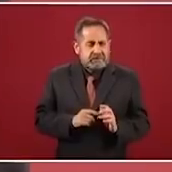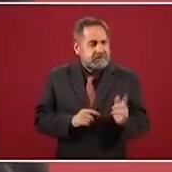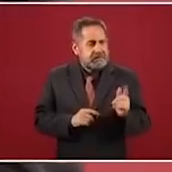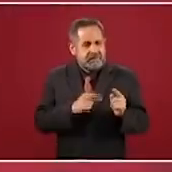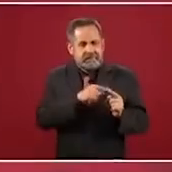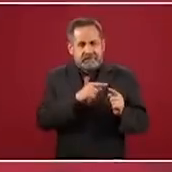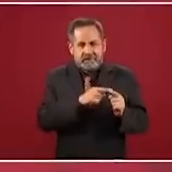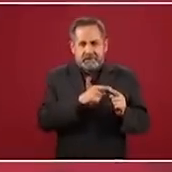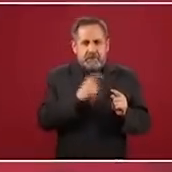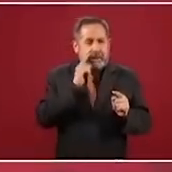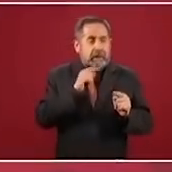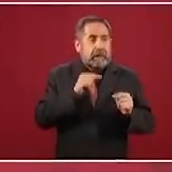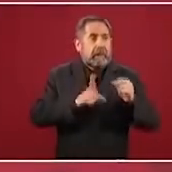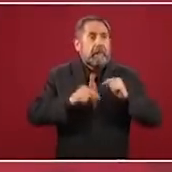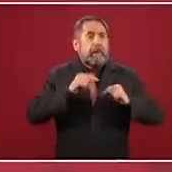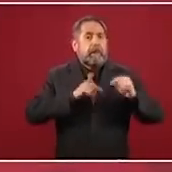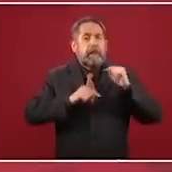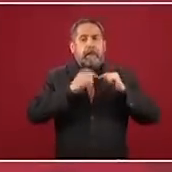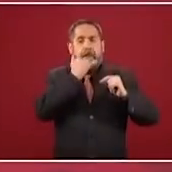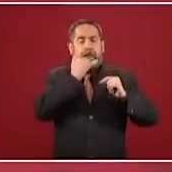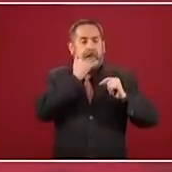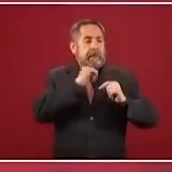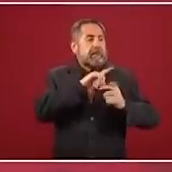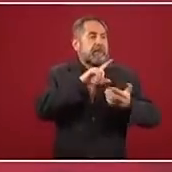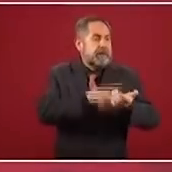eran cangrejos, entonces después fifís,